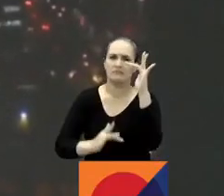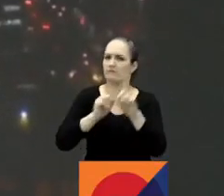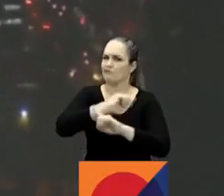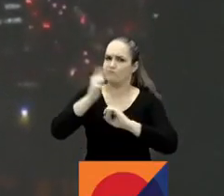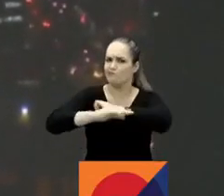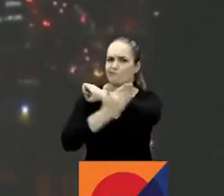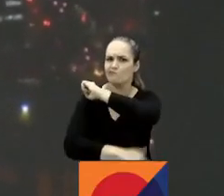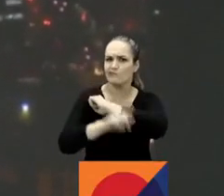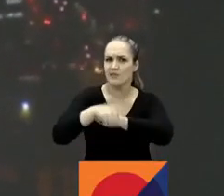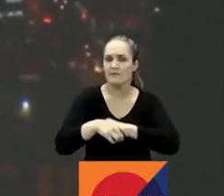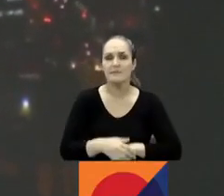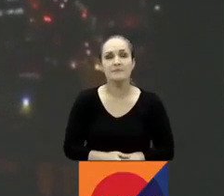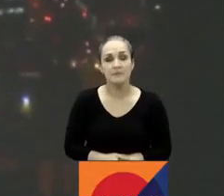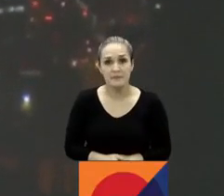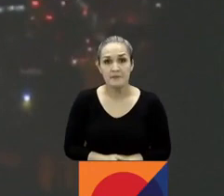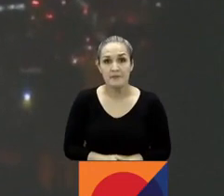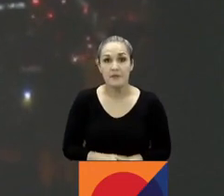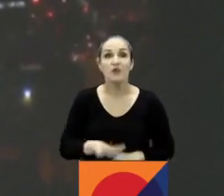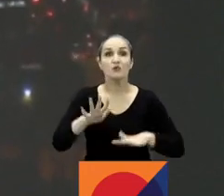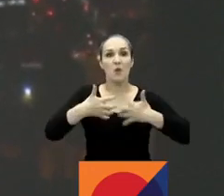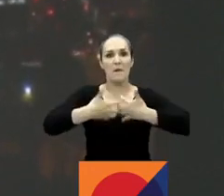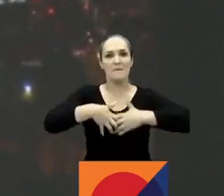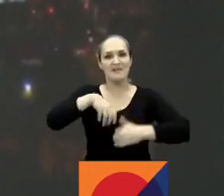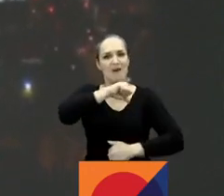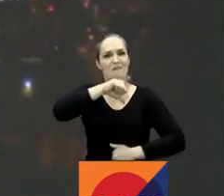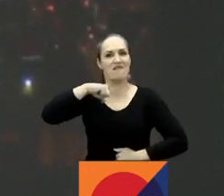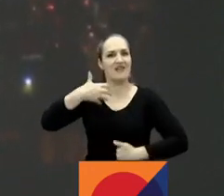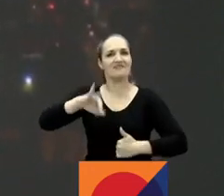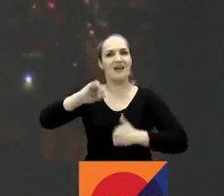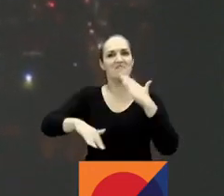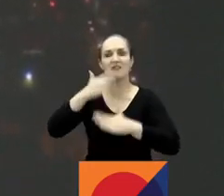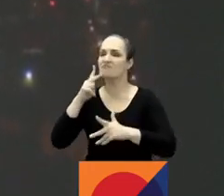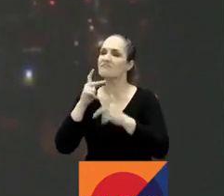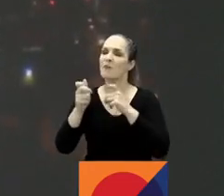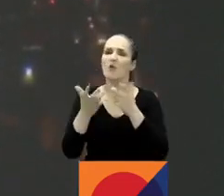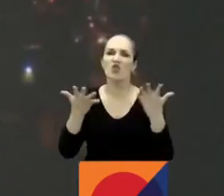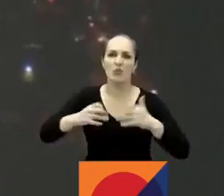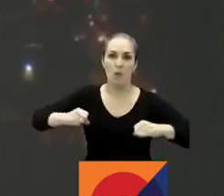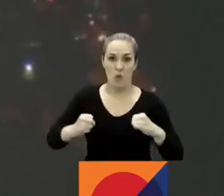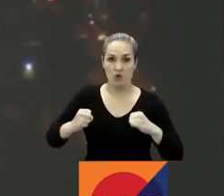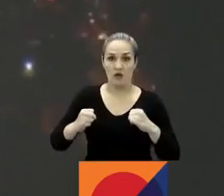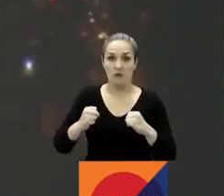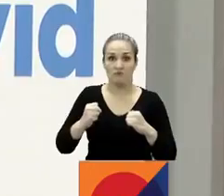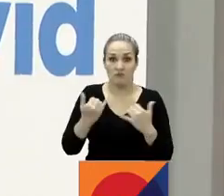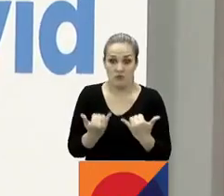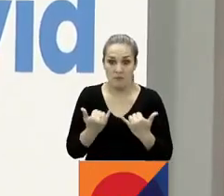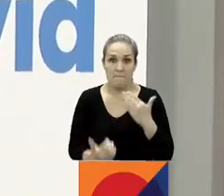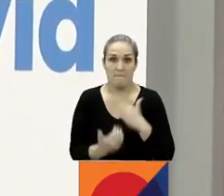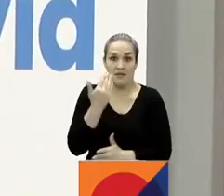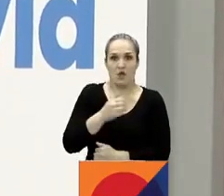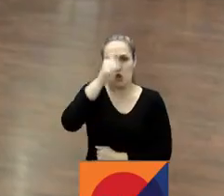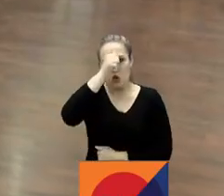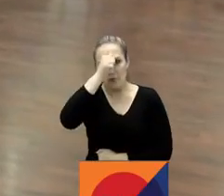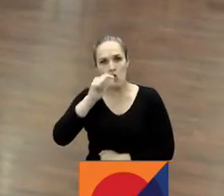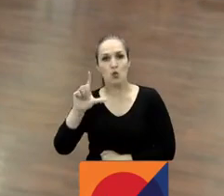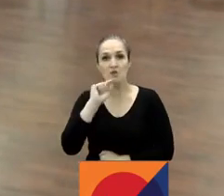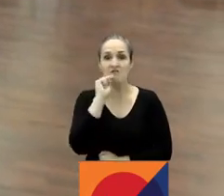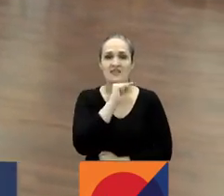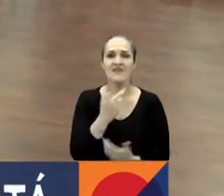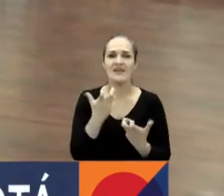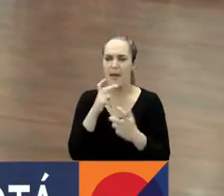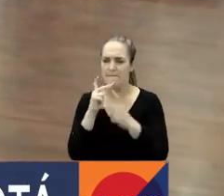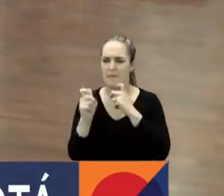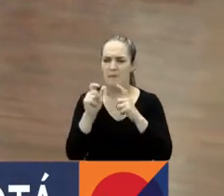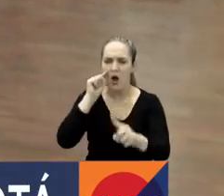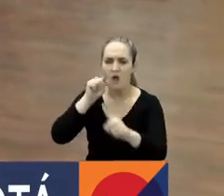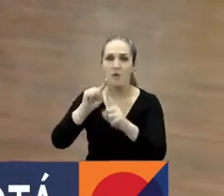proceso de vacunación de empresas privadas en Bogotá. Para este fin de semana se espera que 1.000 trabajadores reciban su primera dosis. La